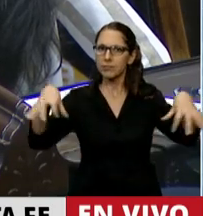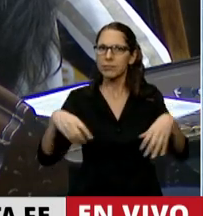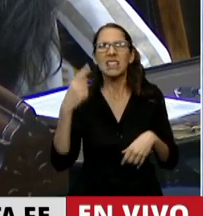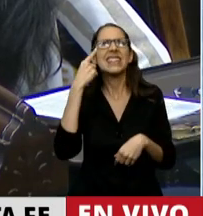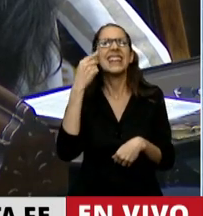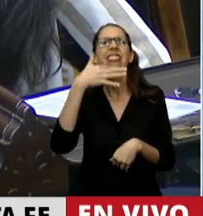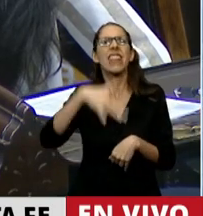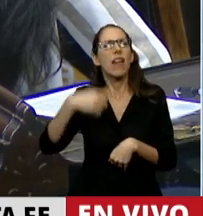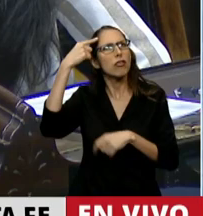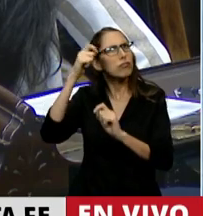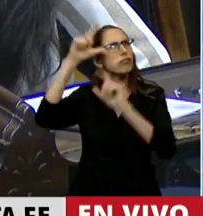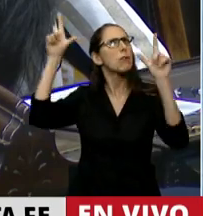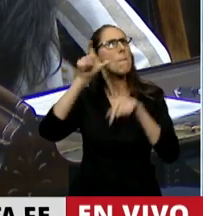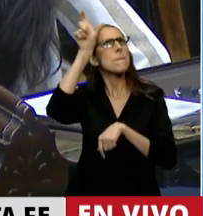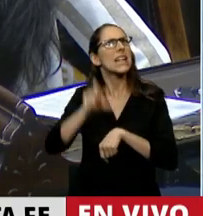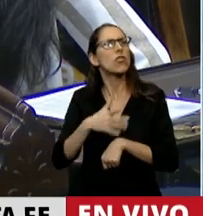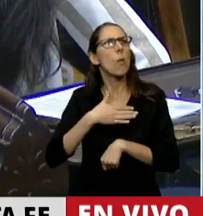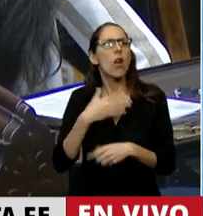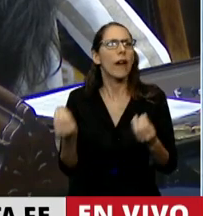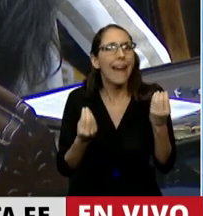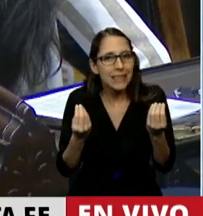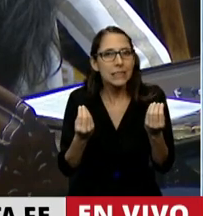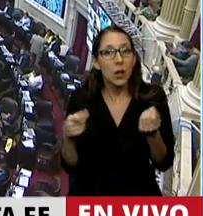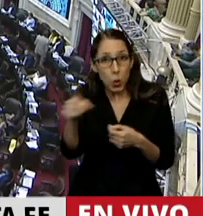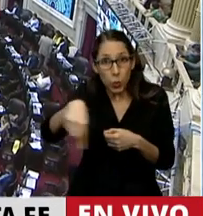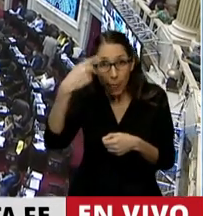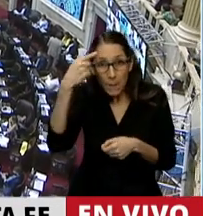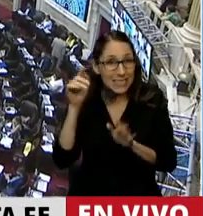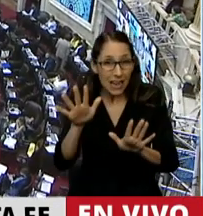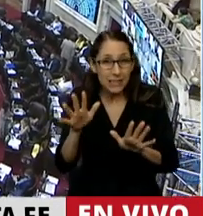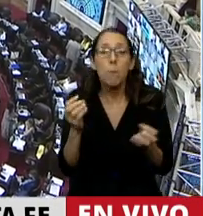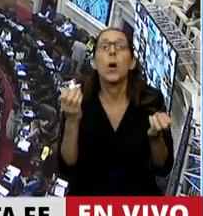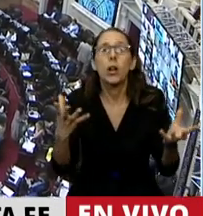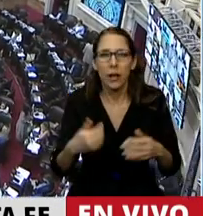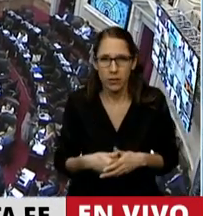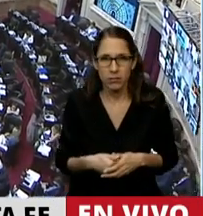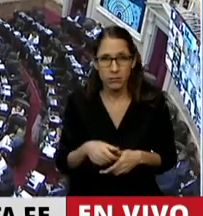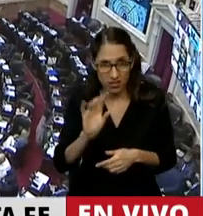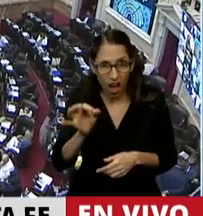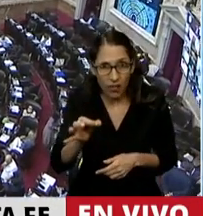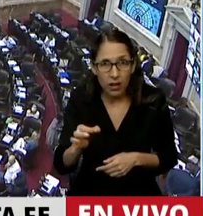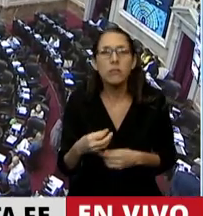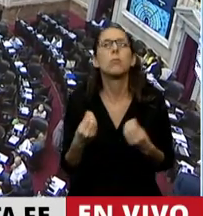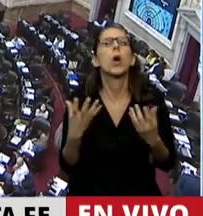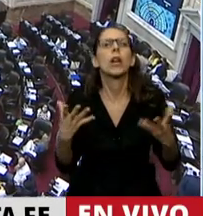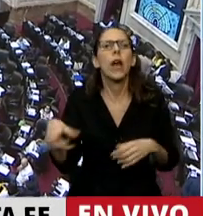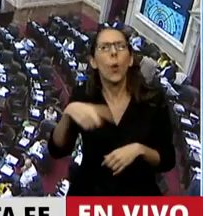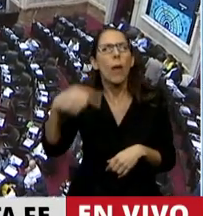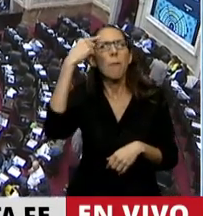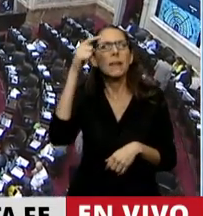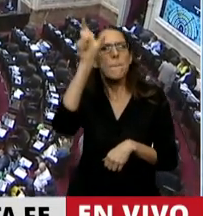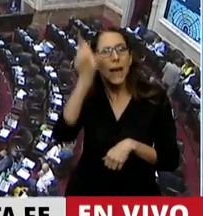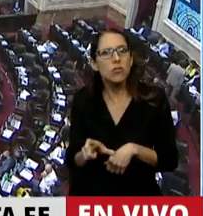humana. Y llegan a esa conclusión. ¿Saben por qué llegan a esa conclusión? Porque para ustedes, persona